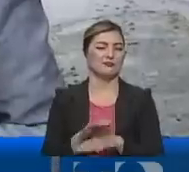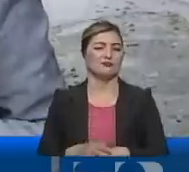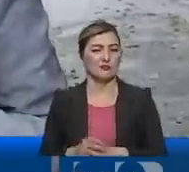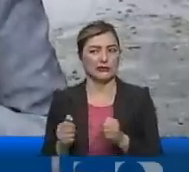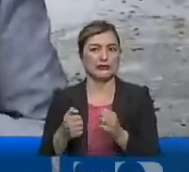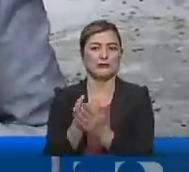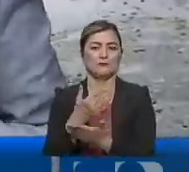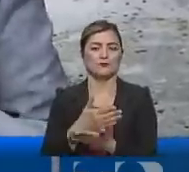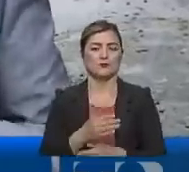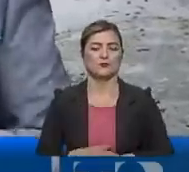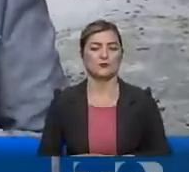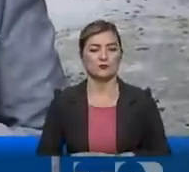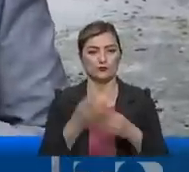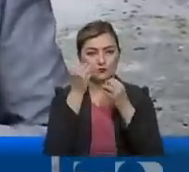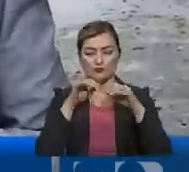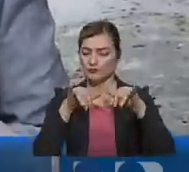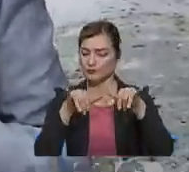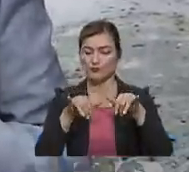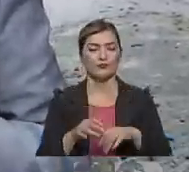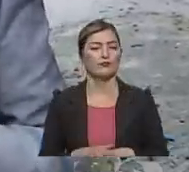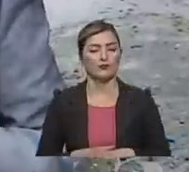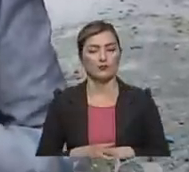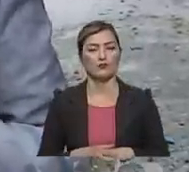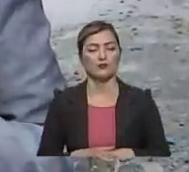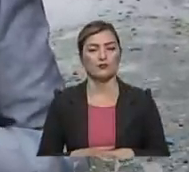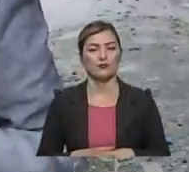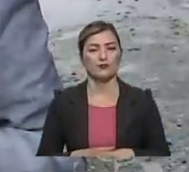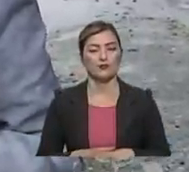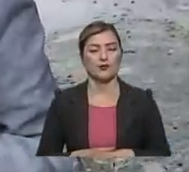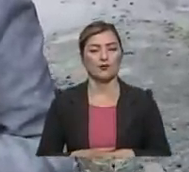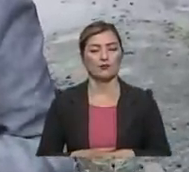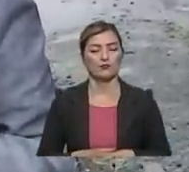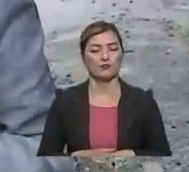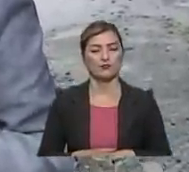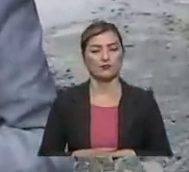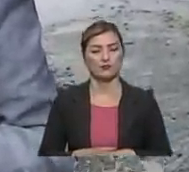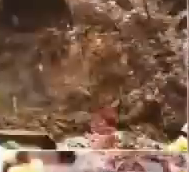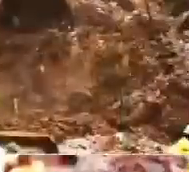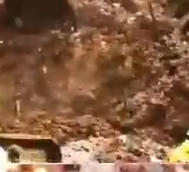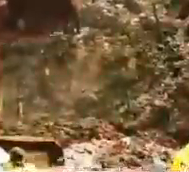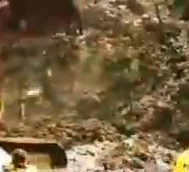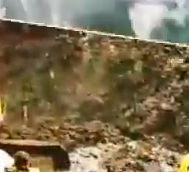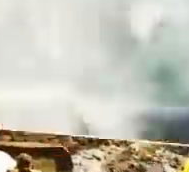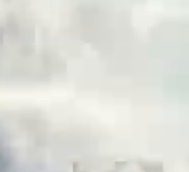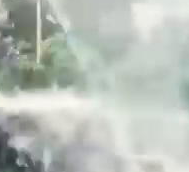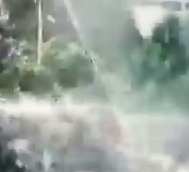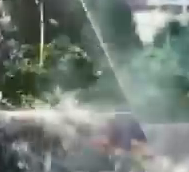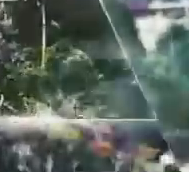tránsito. Con esta información doy paso al segmento Primera Mano. Buenos días.